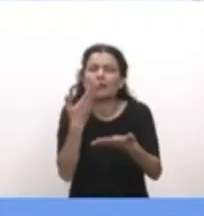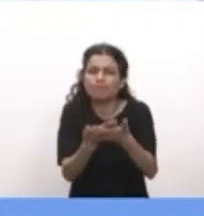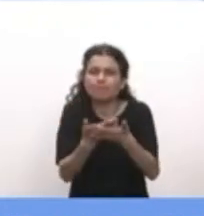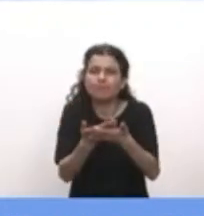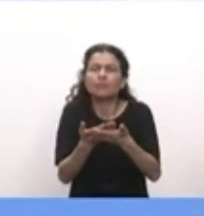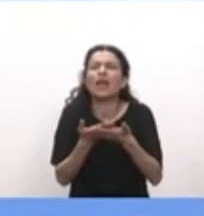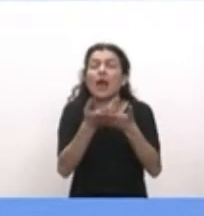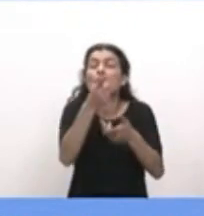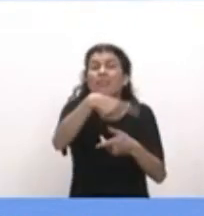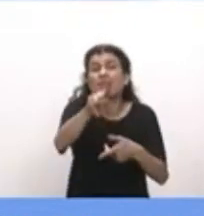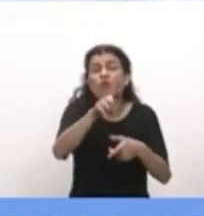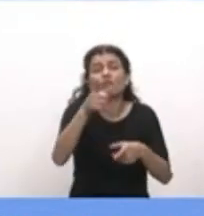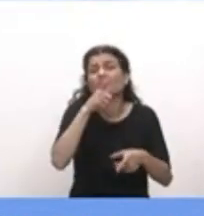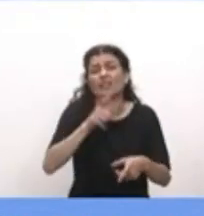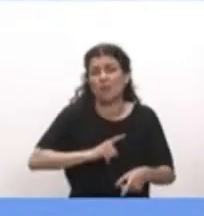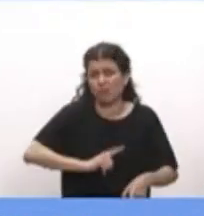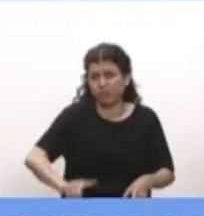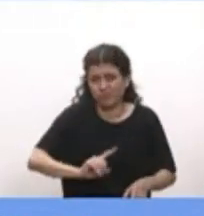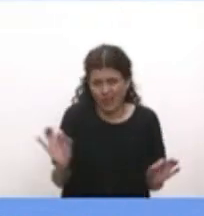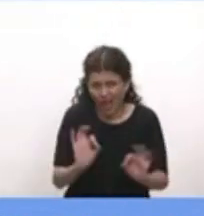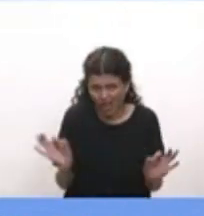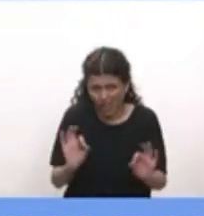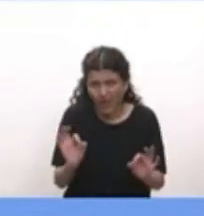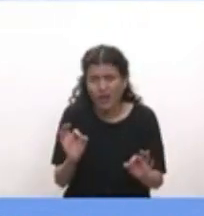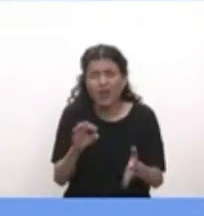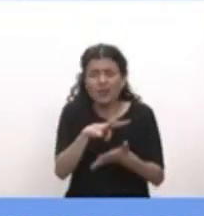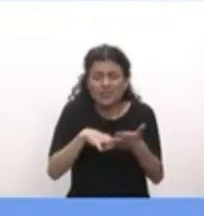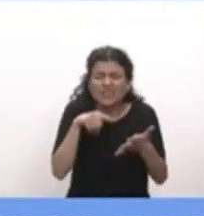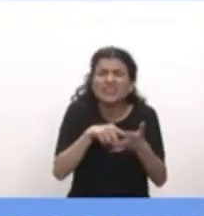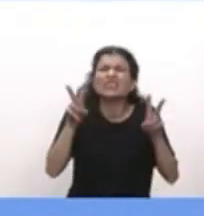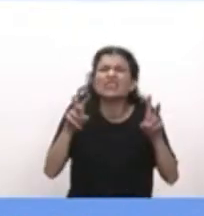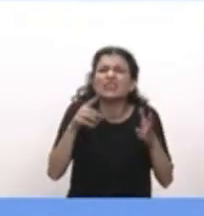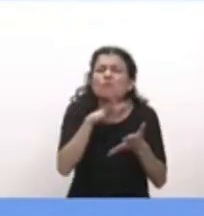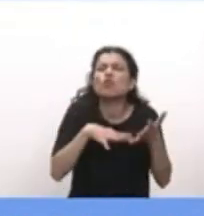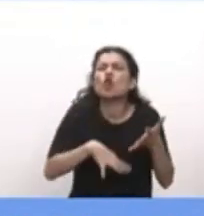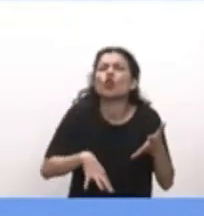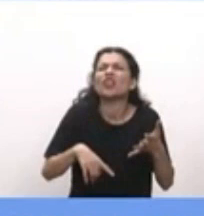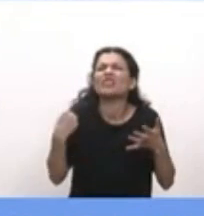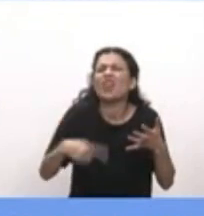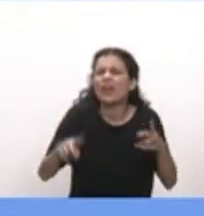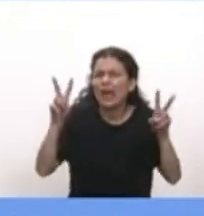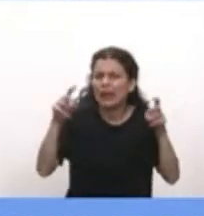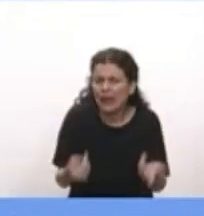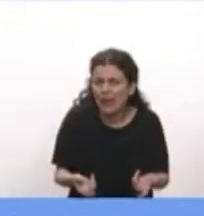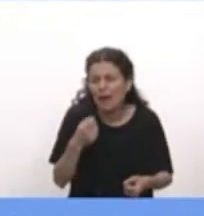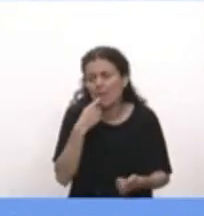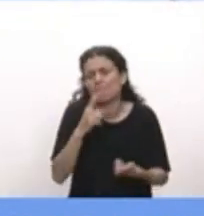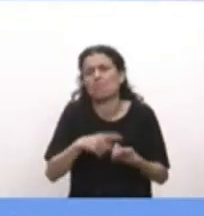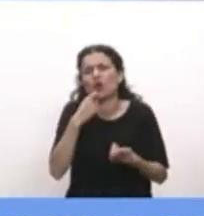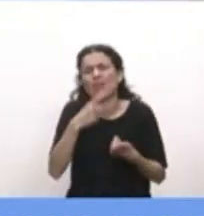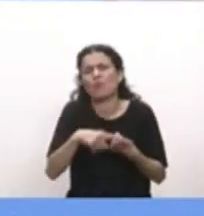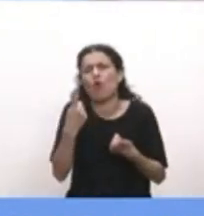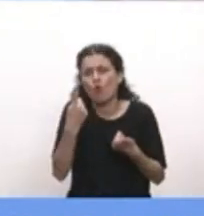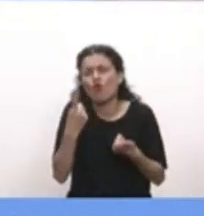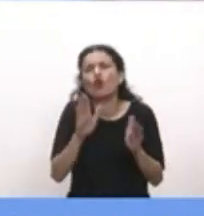sido contestadas, notas que refieren con, una, respecto a la